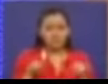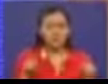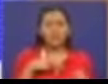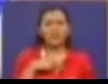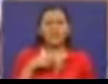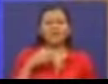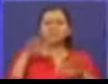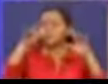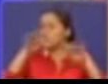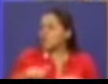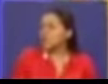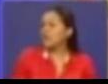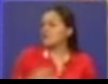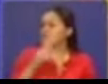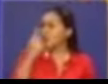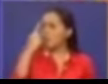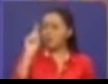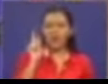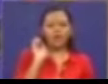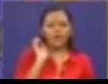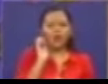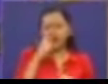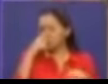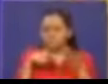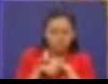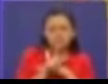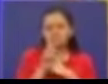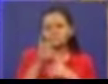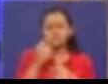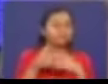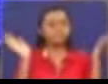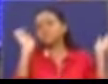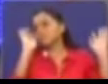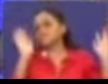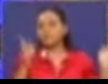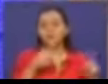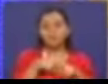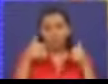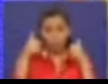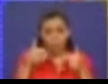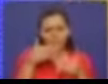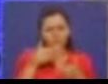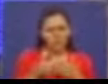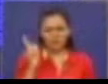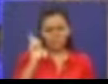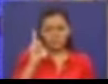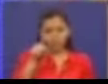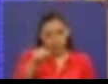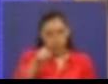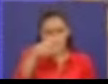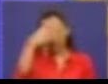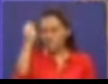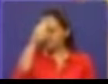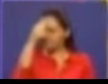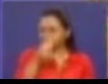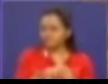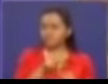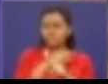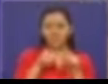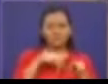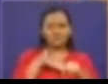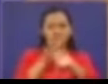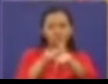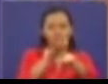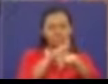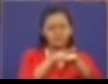Secretaría Nacional de Inteligencia. Esas son cosas buenas, no malas. Prohibido olvidar, compañeros, les insisto. Esto tiene la